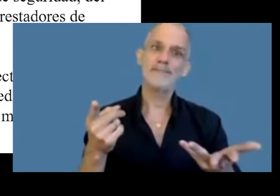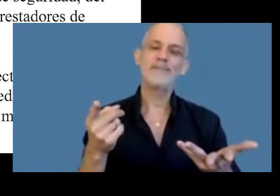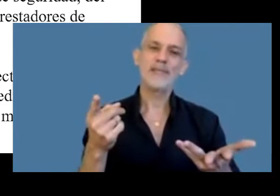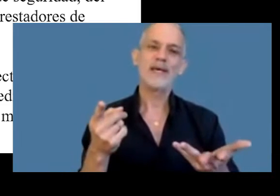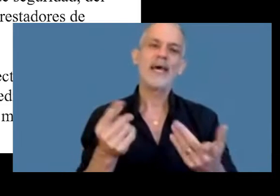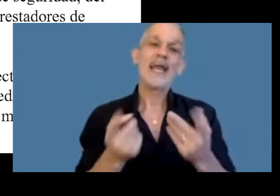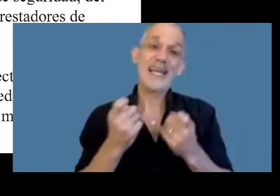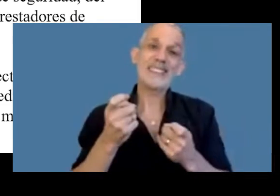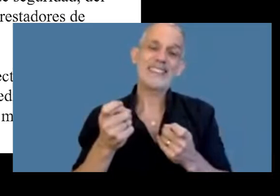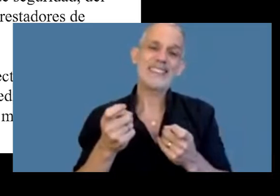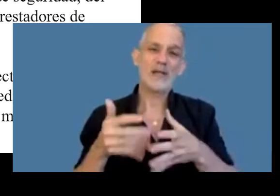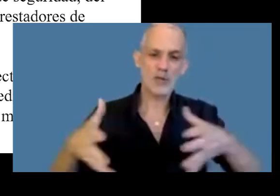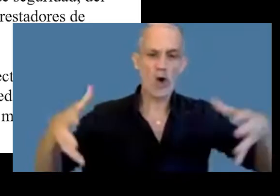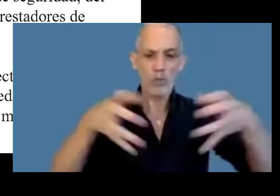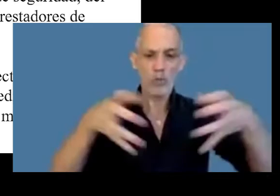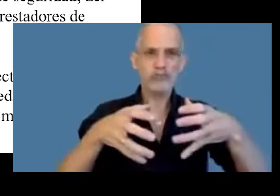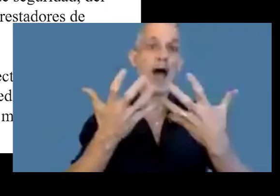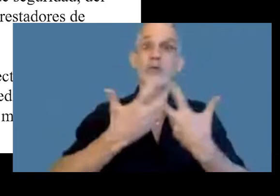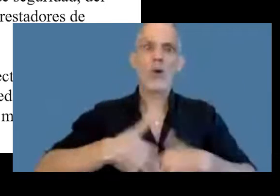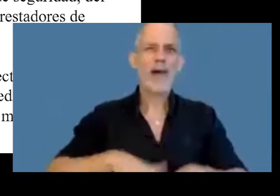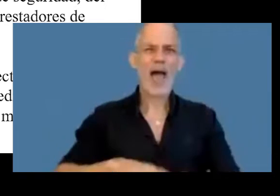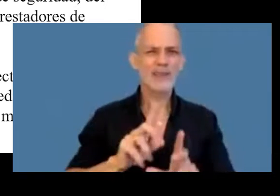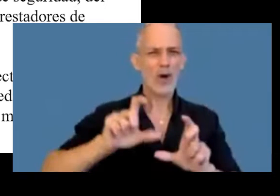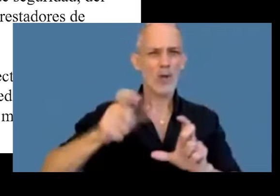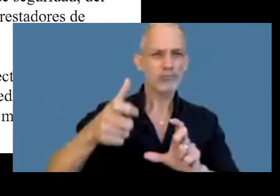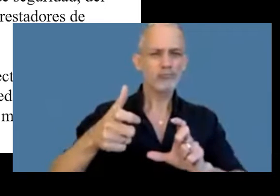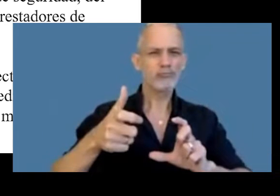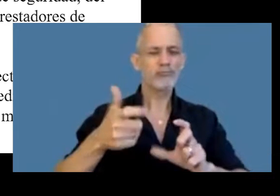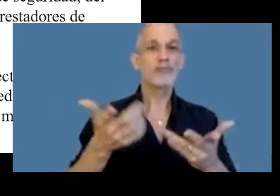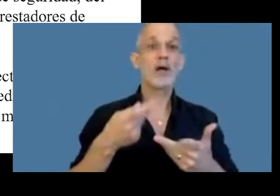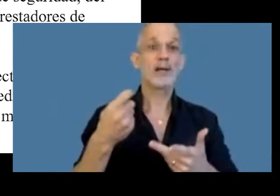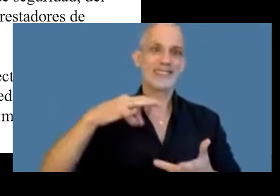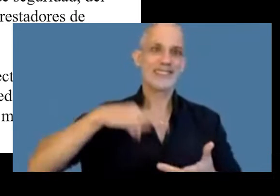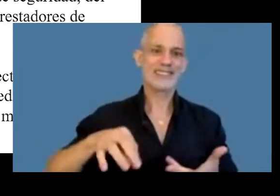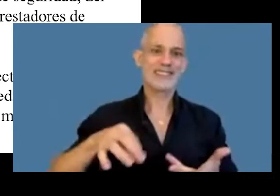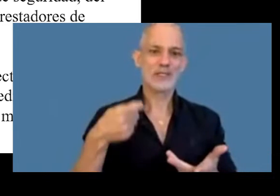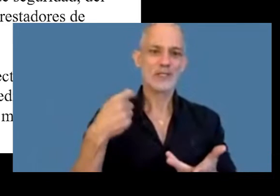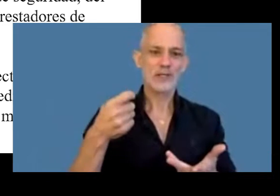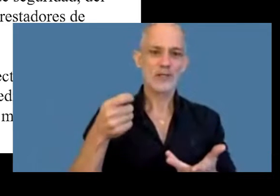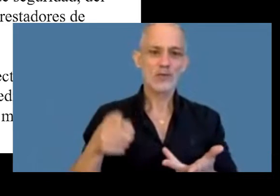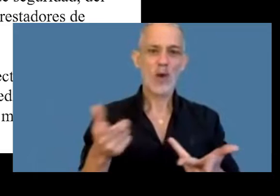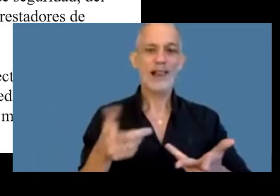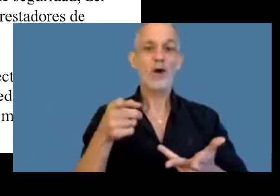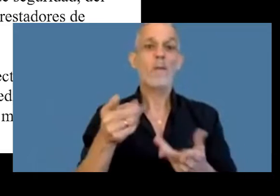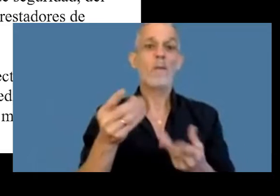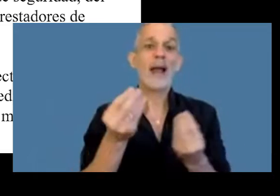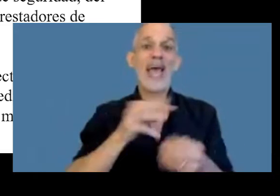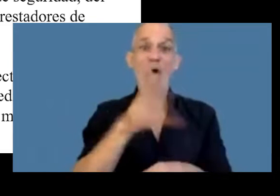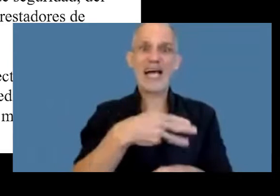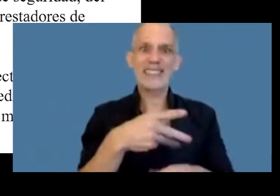procesos colectivos y automáticos entienden imprescindible facultar a ANSES para que